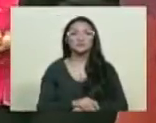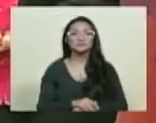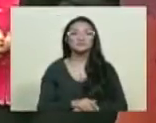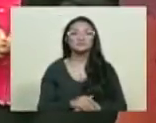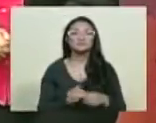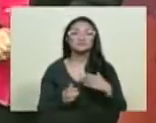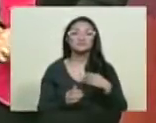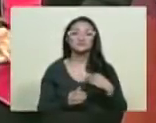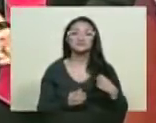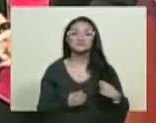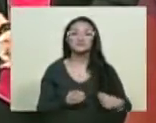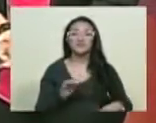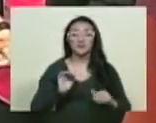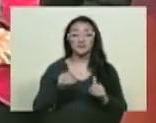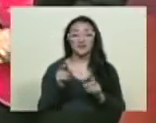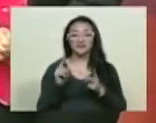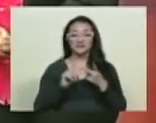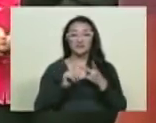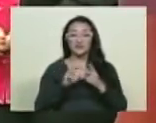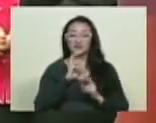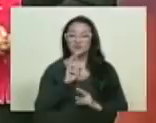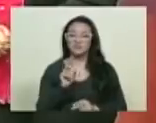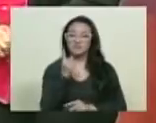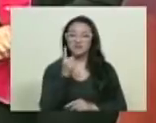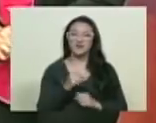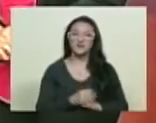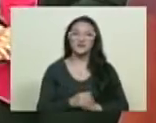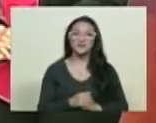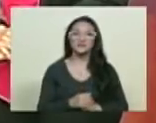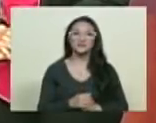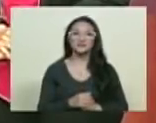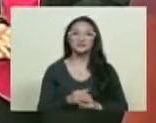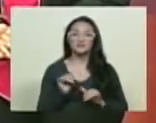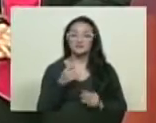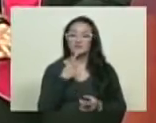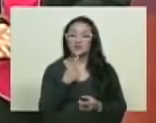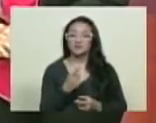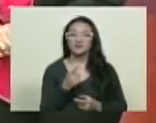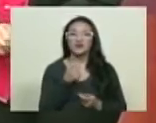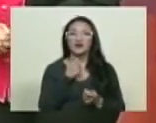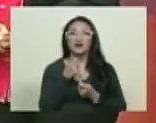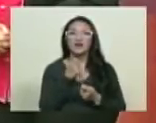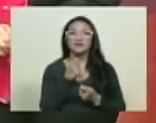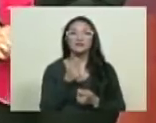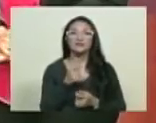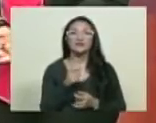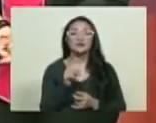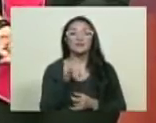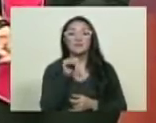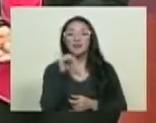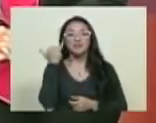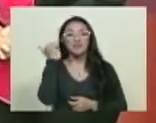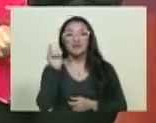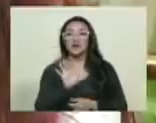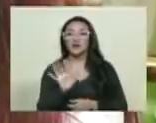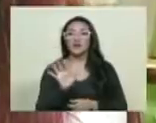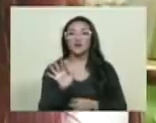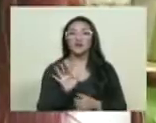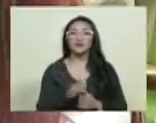segundo te voy a decir como le dije a sol seré de unión radio no es mala idea